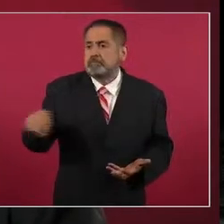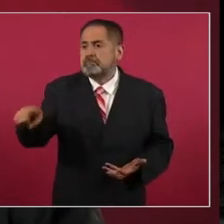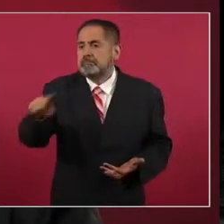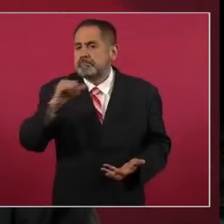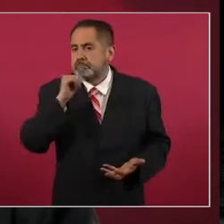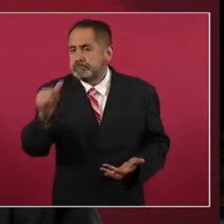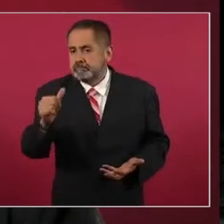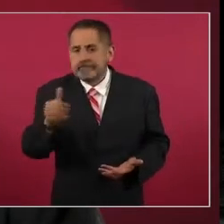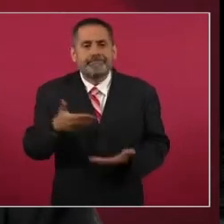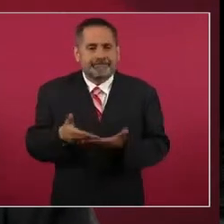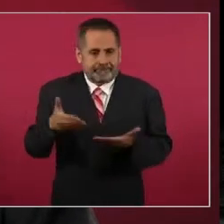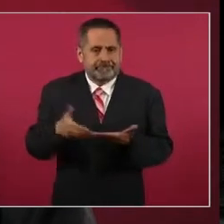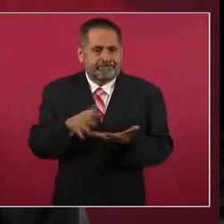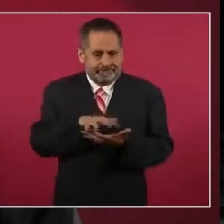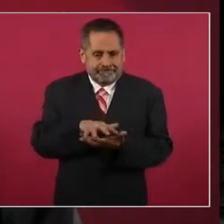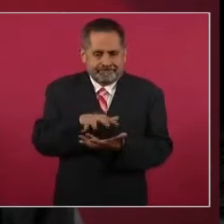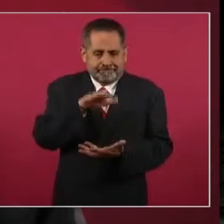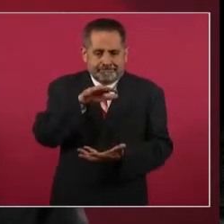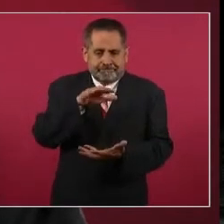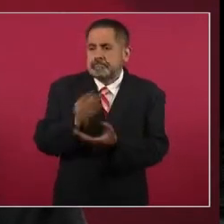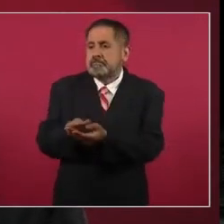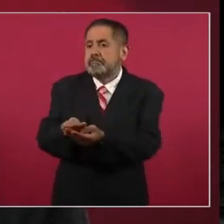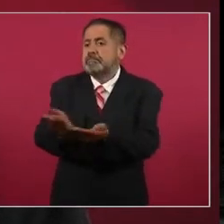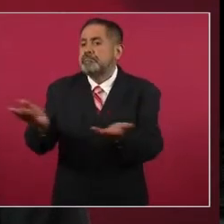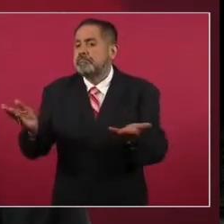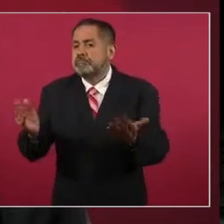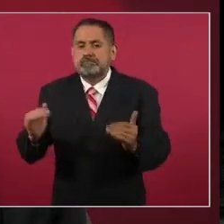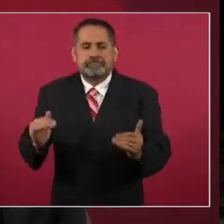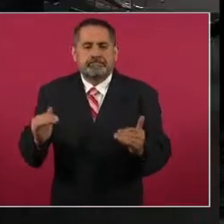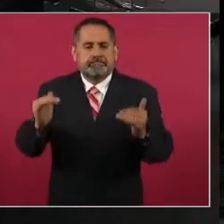pongo el caso de los salarios